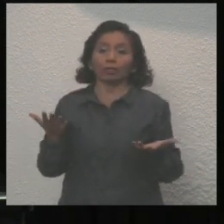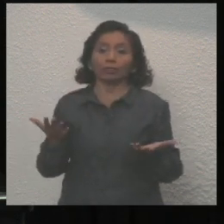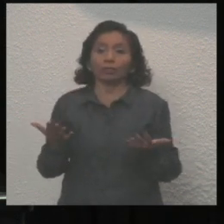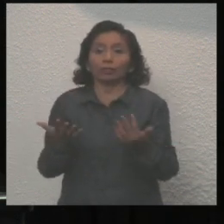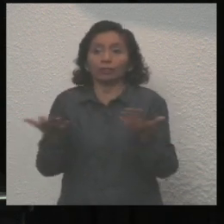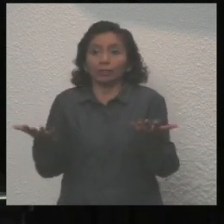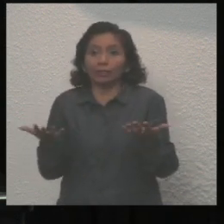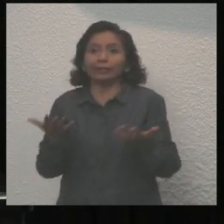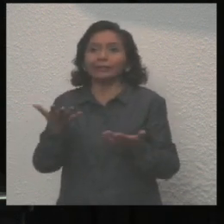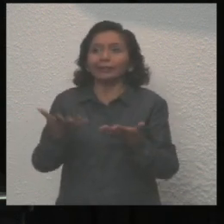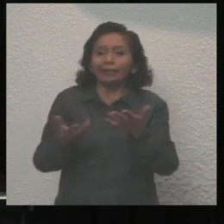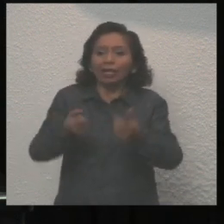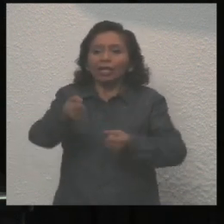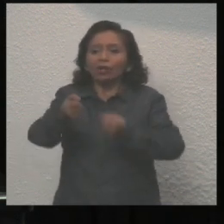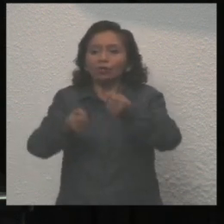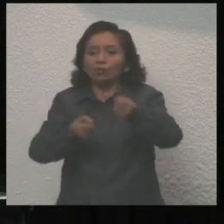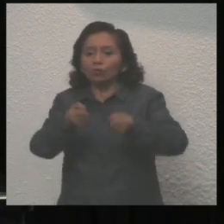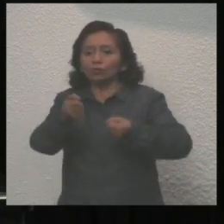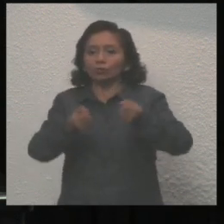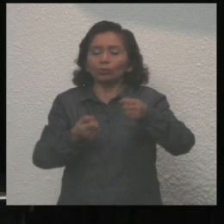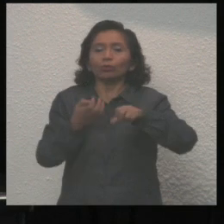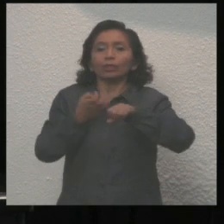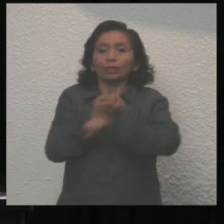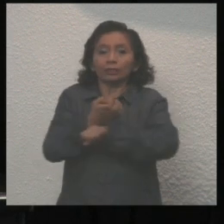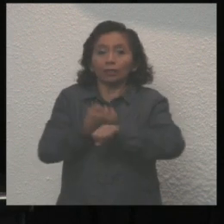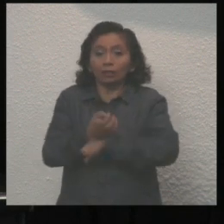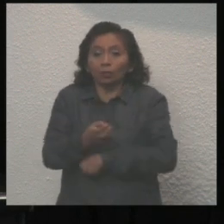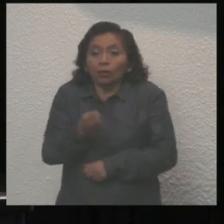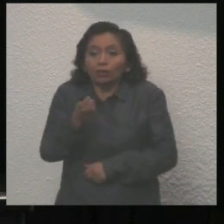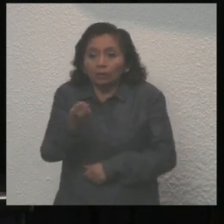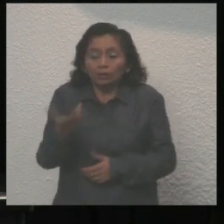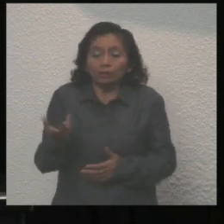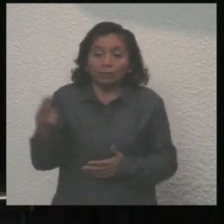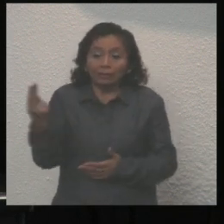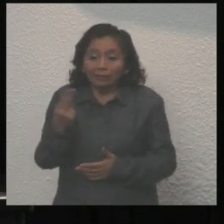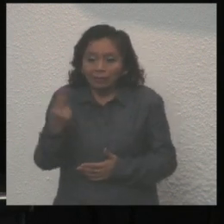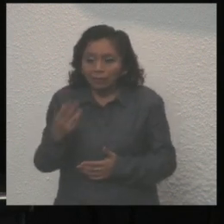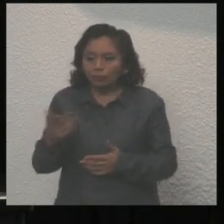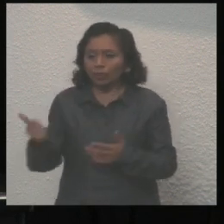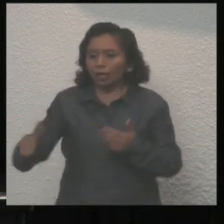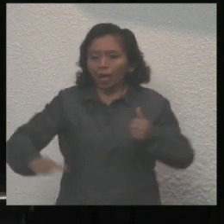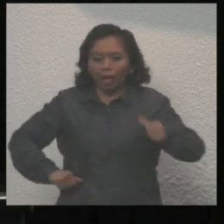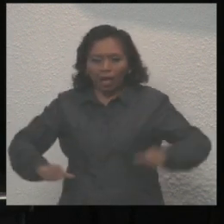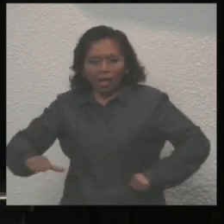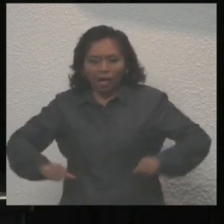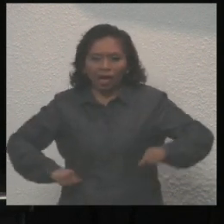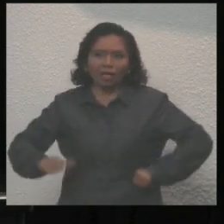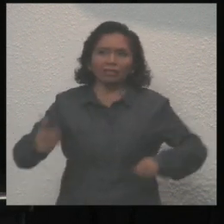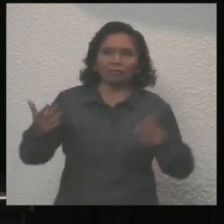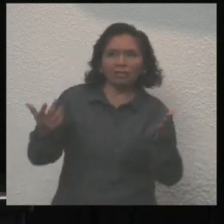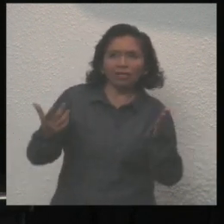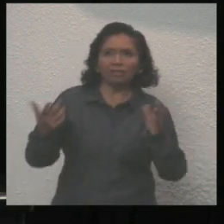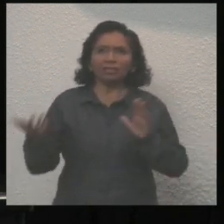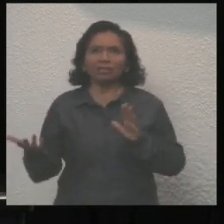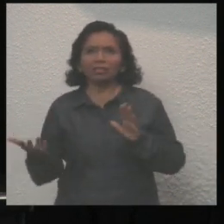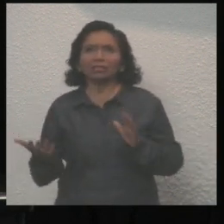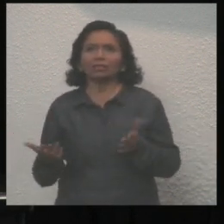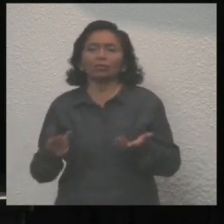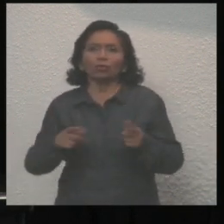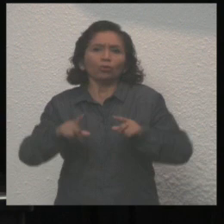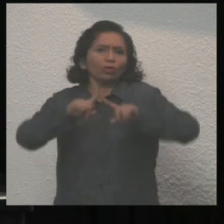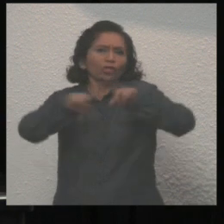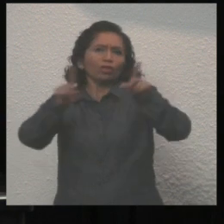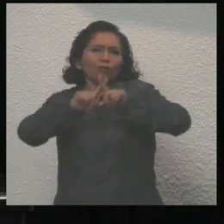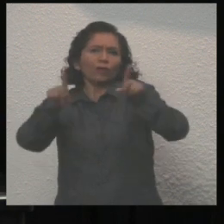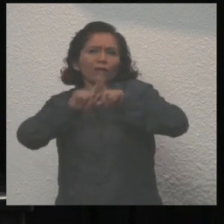se disputan el control del aparato estatal. Es evidente que medidas aisladas, de relumbrón, motivadas por intereses a